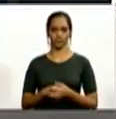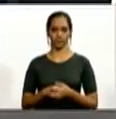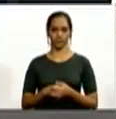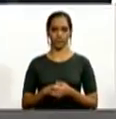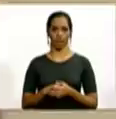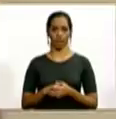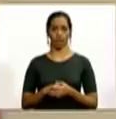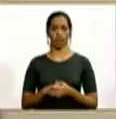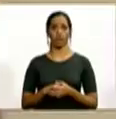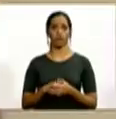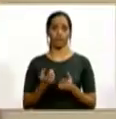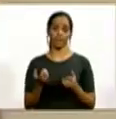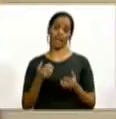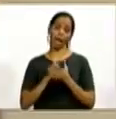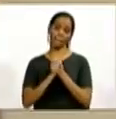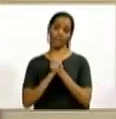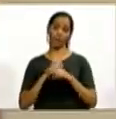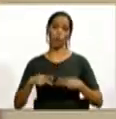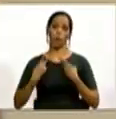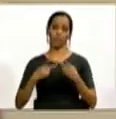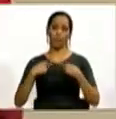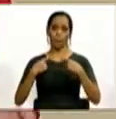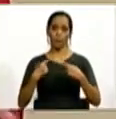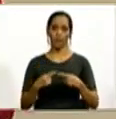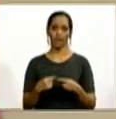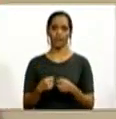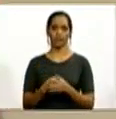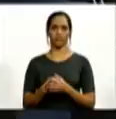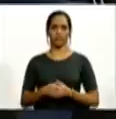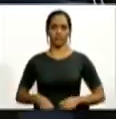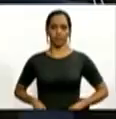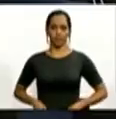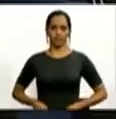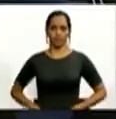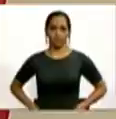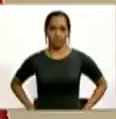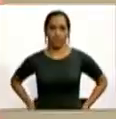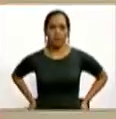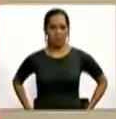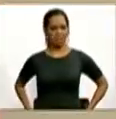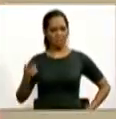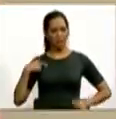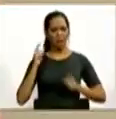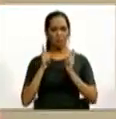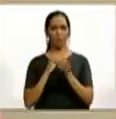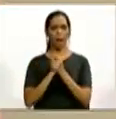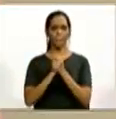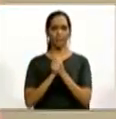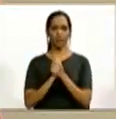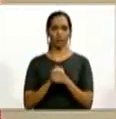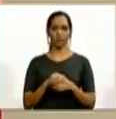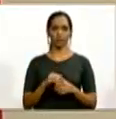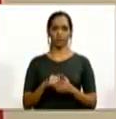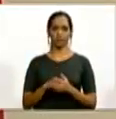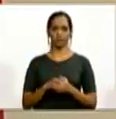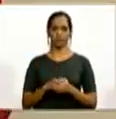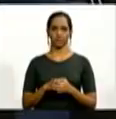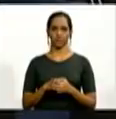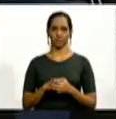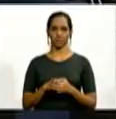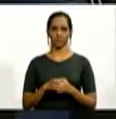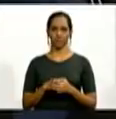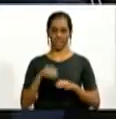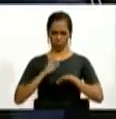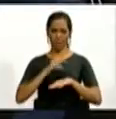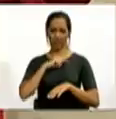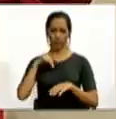Mis amigos de Voluntad Popular me cedía, bueno, al principio. ¿Te quedan amigos ahí? Me quedan todavía unos amigos y me preguntaron por qué no fuiste. Para que no echen la